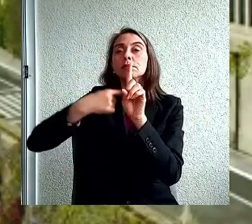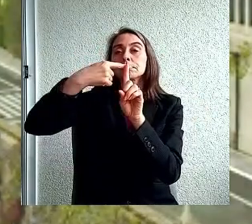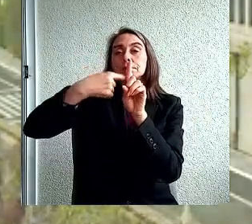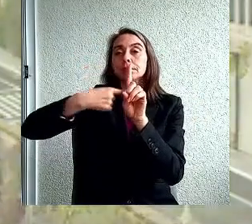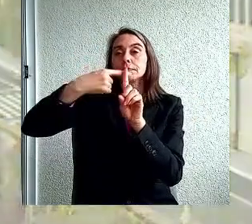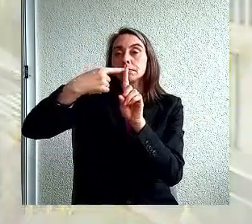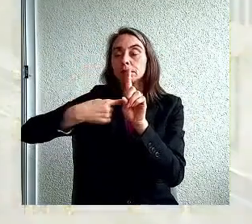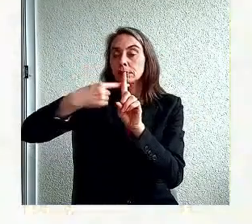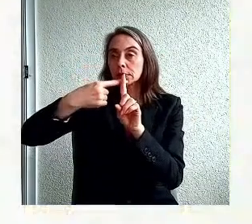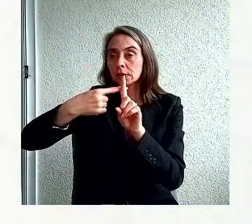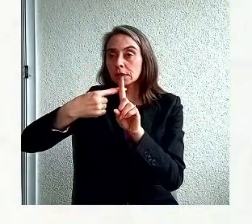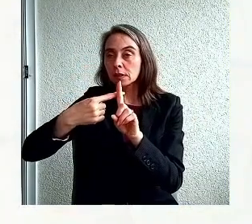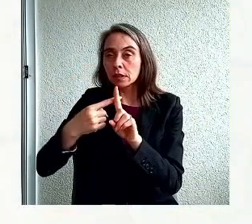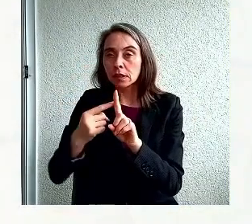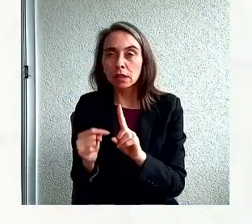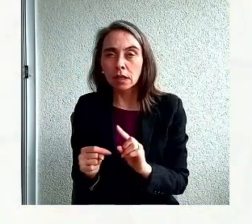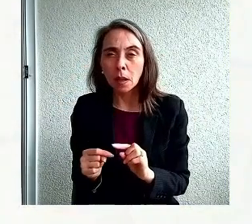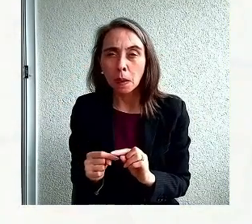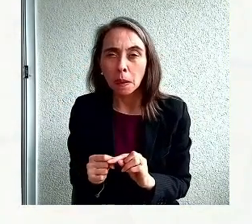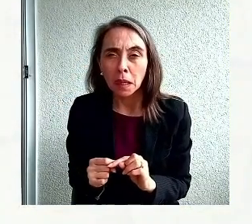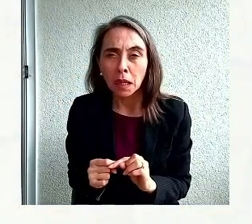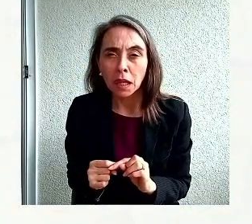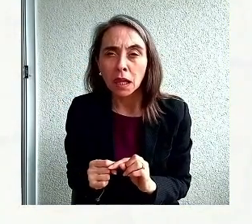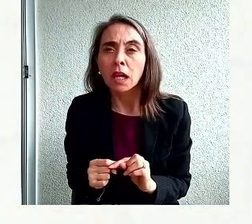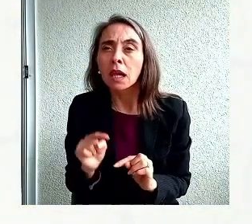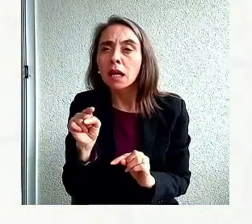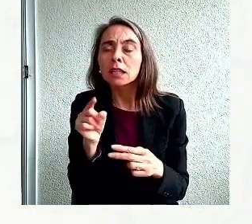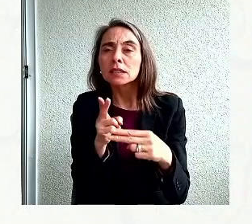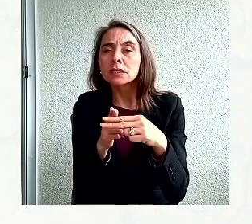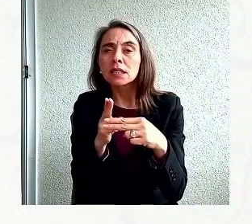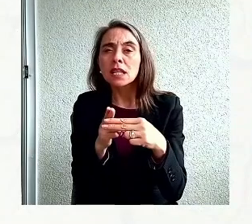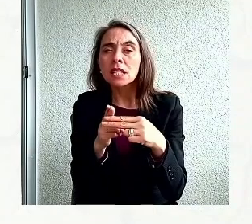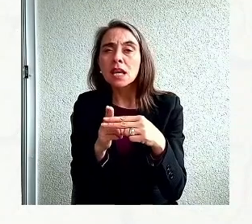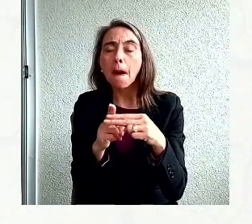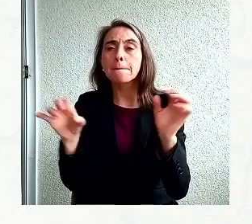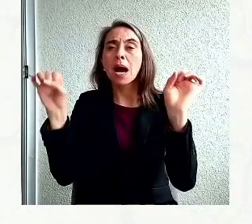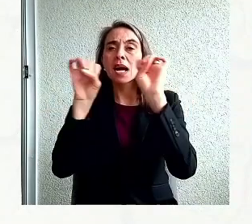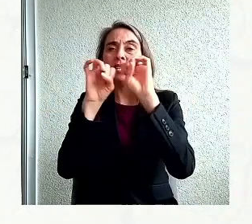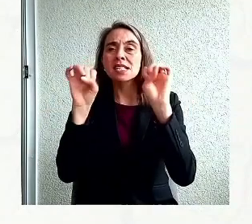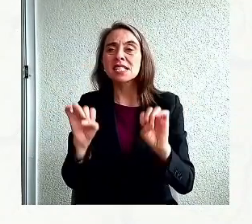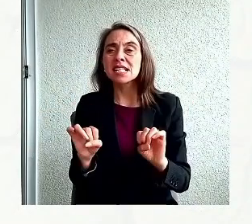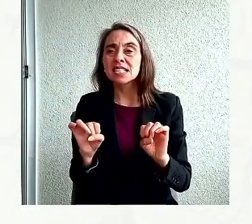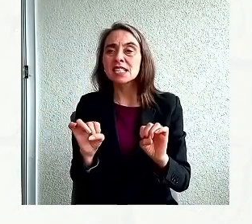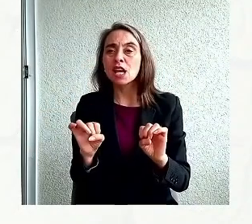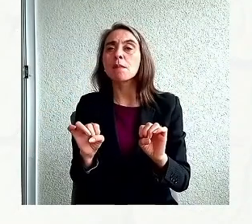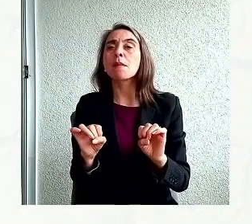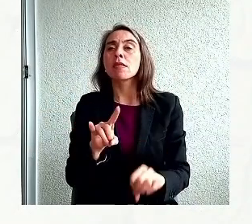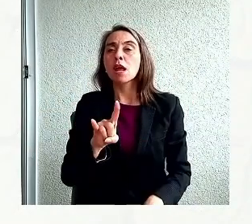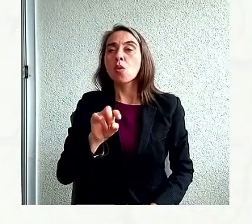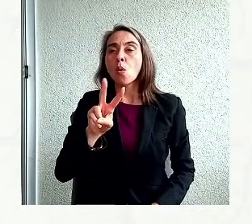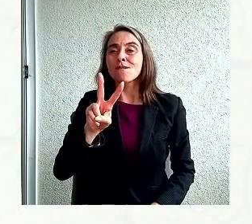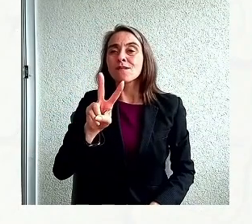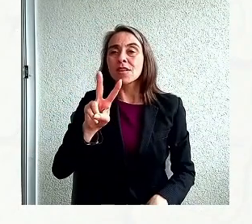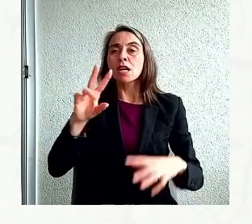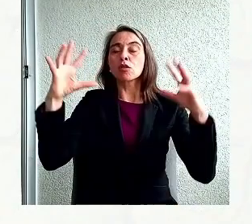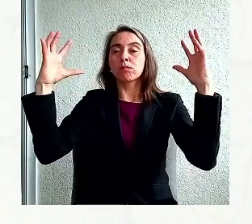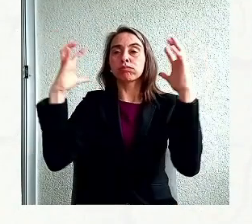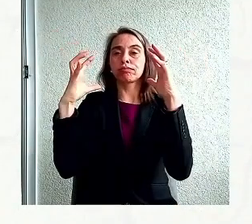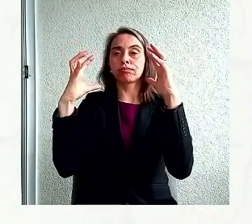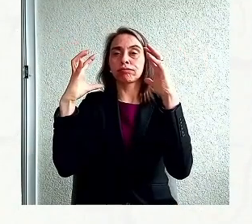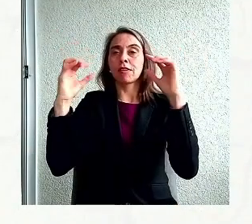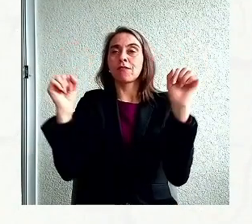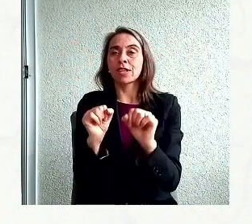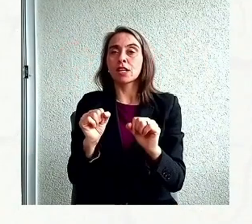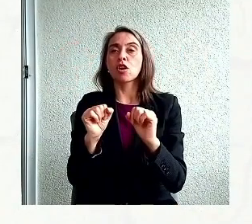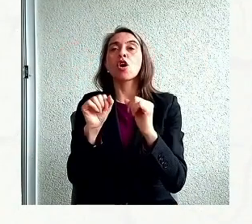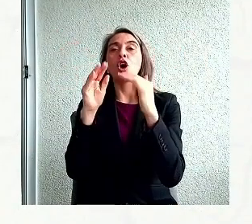radiativo de la atmósfera, ¿ya? Bueno, nuestra cordillera, los Andes, tiene 7.000 kilómetros, es la cordillera más larga del mundo, incluye a 7 países, una población de más